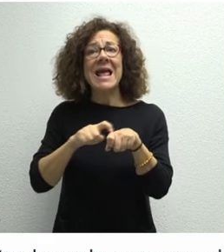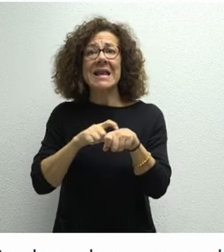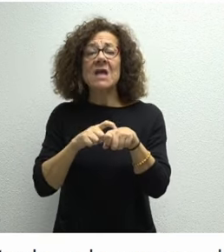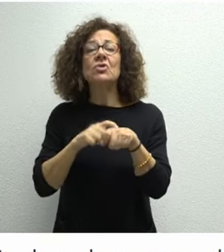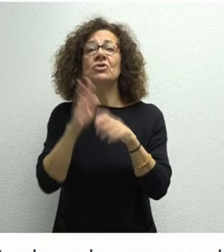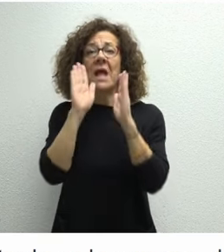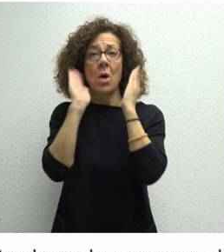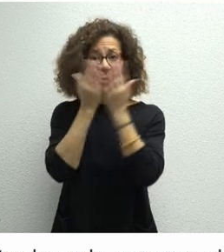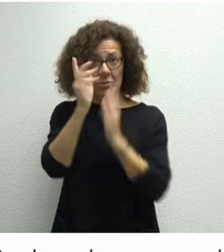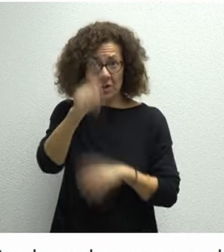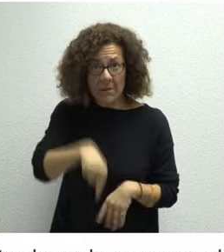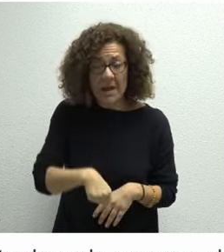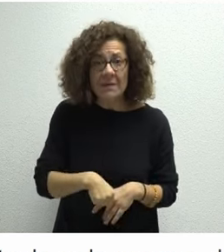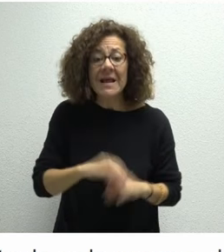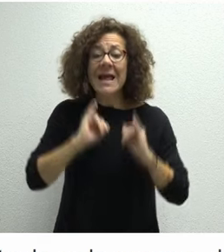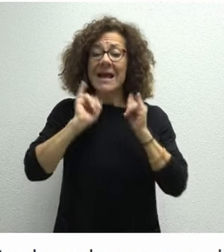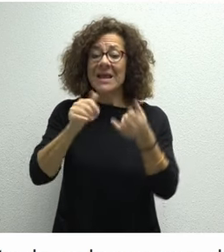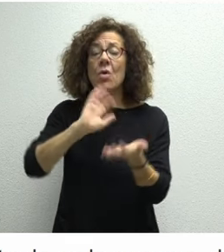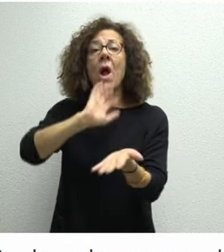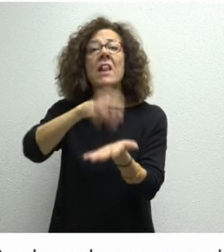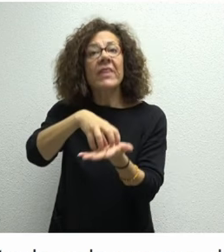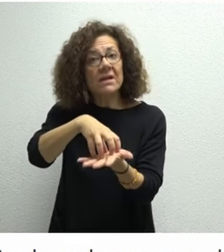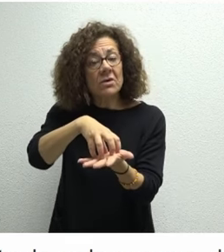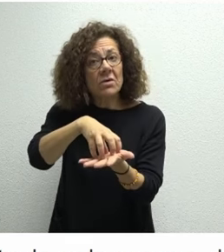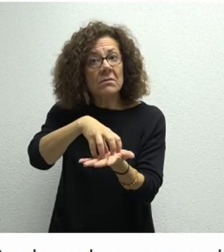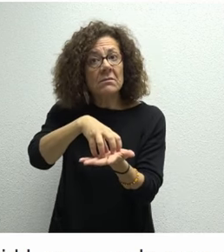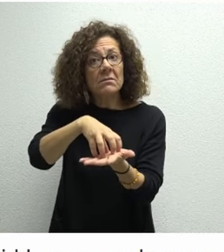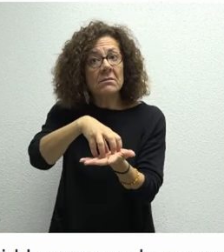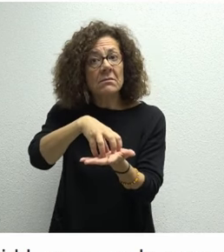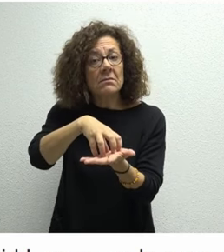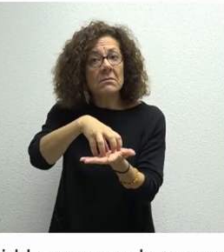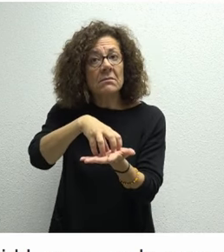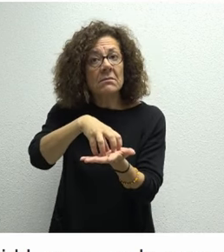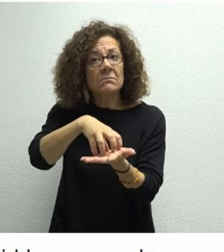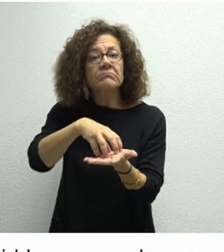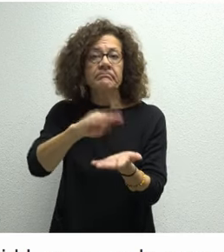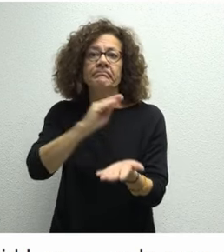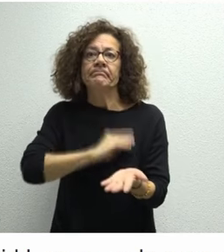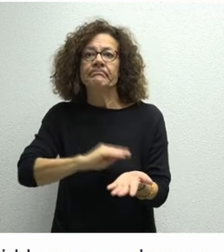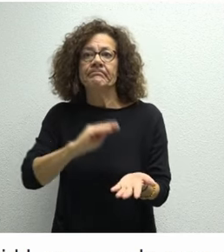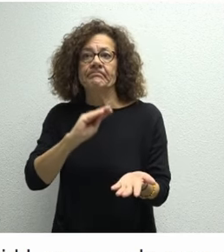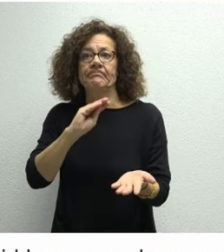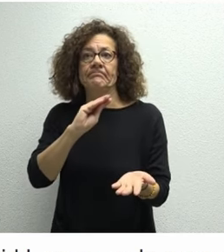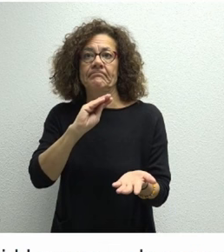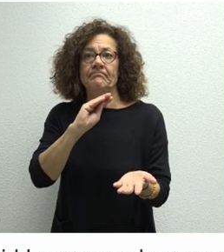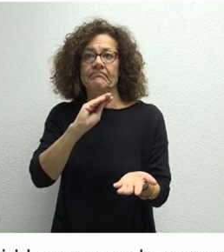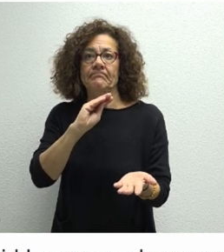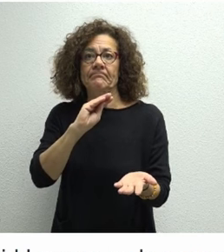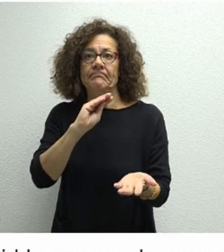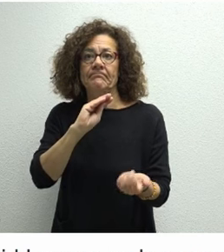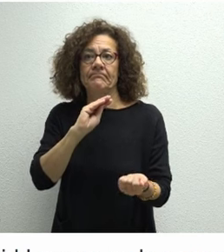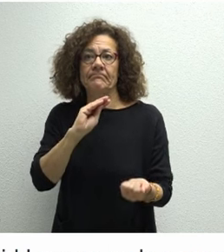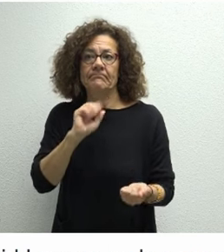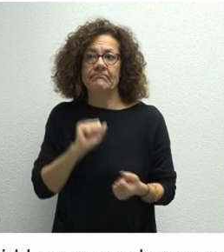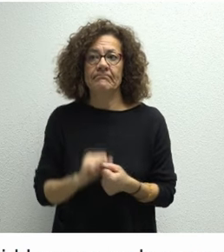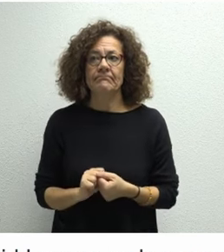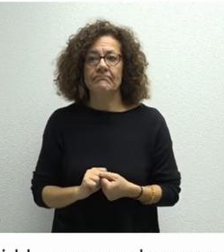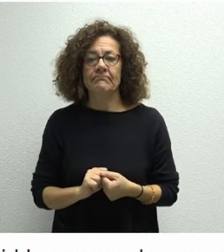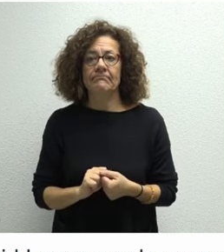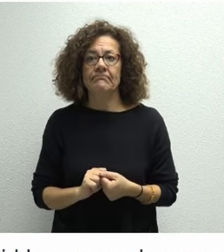autismo que llegó al centro con bueno con bastantes eh eh una